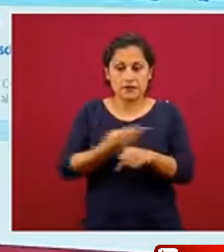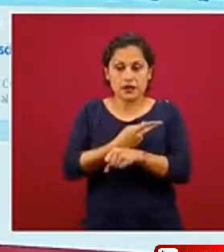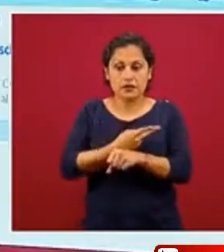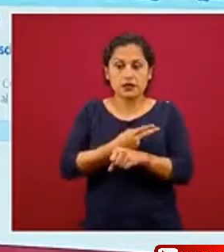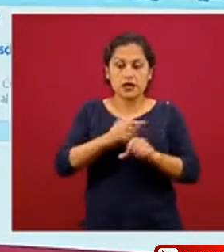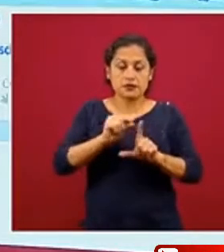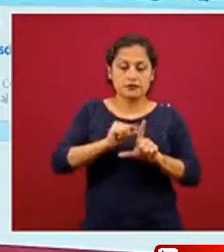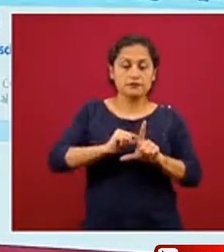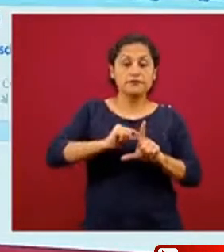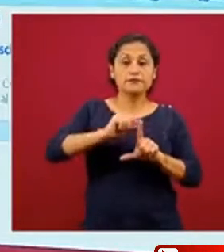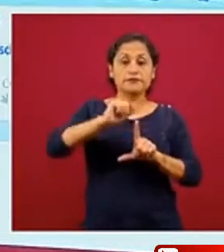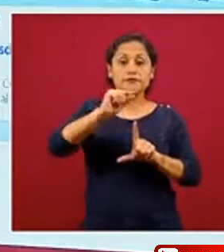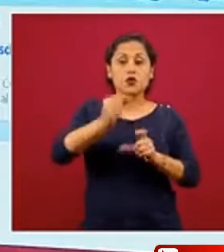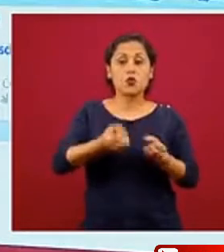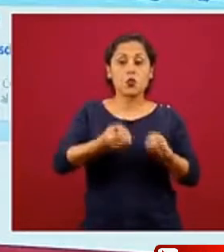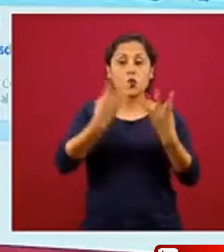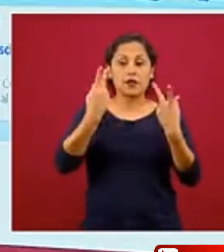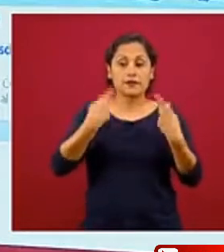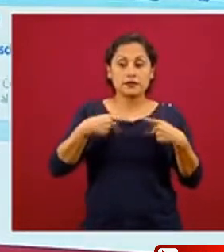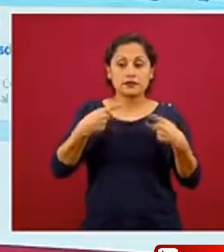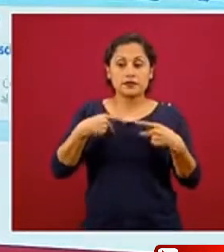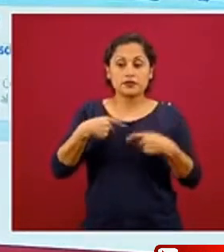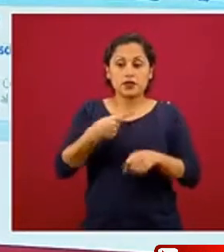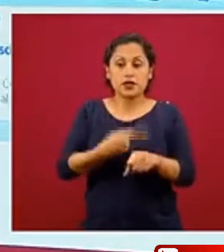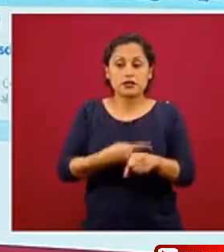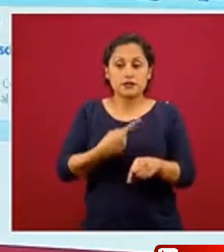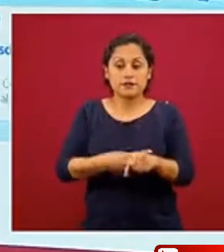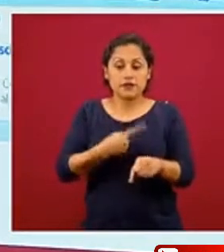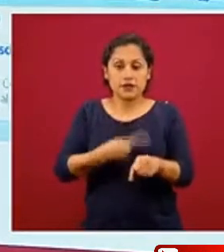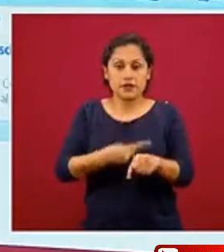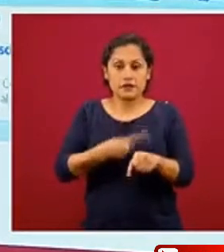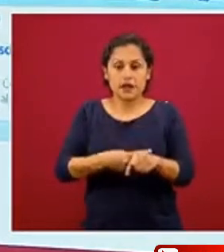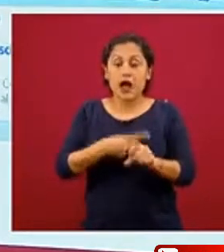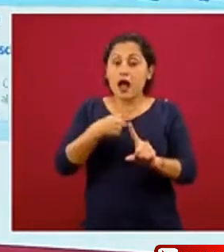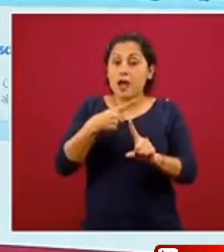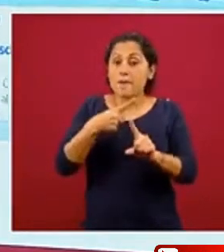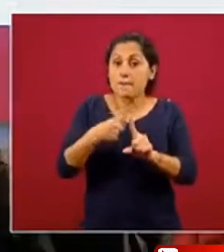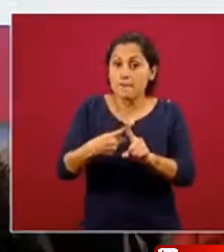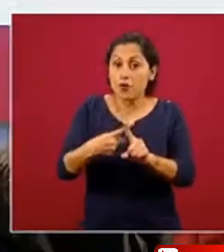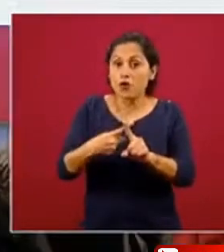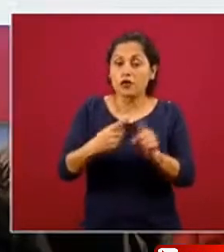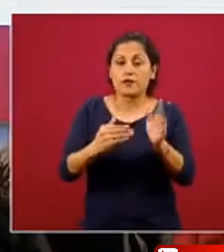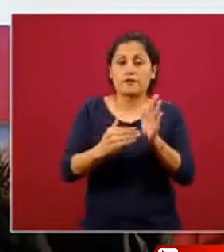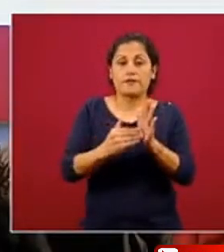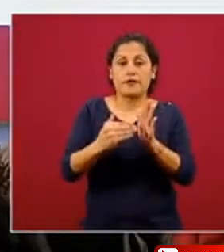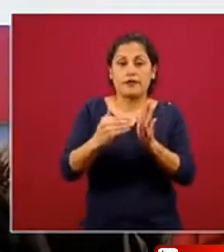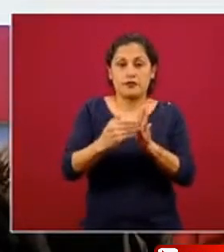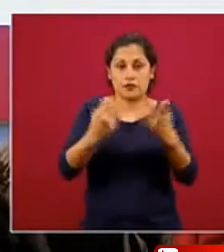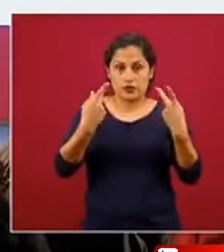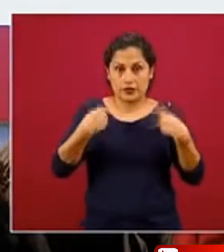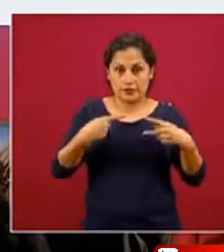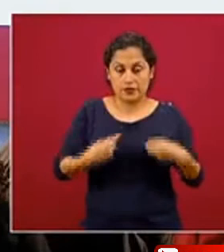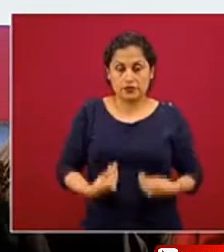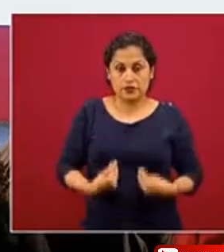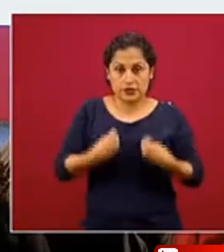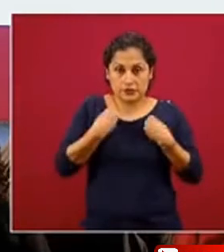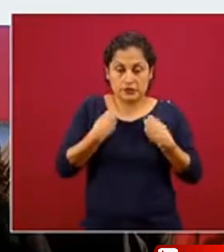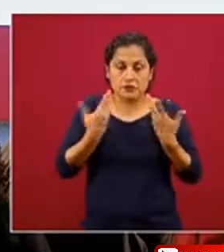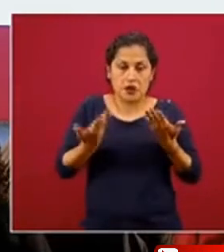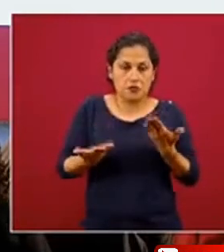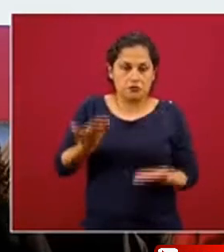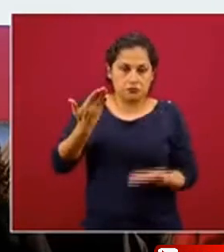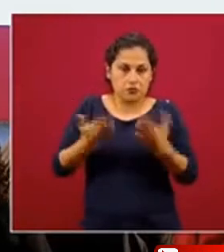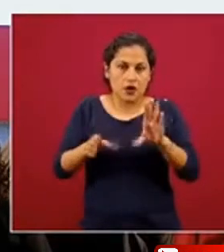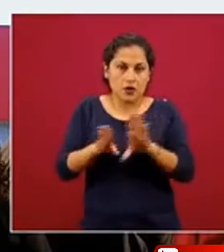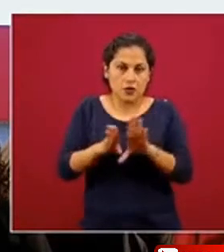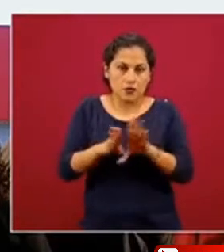de habitante se presentaron, por millón de habitante. ¿Qué permite esto? Comparar equilibradamente países que tienen población